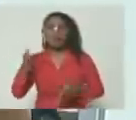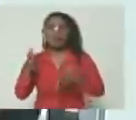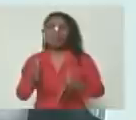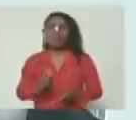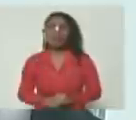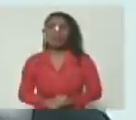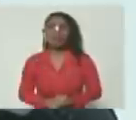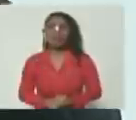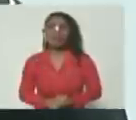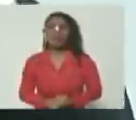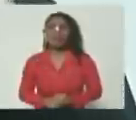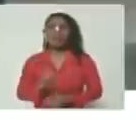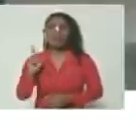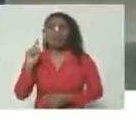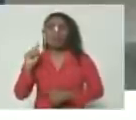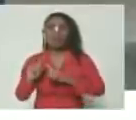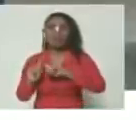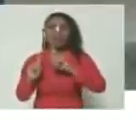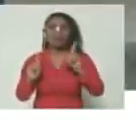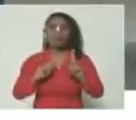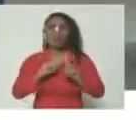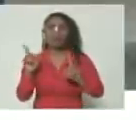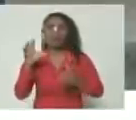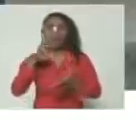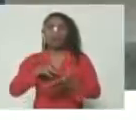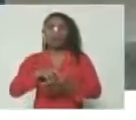De punta a punta ganan el Estado Lara.